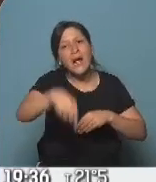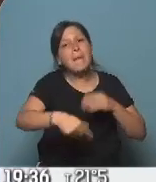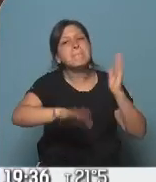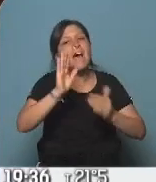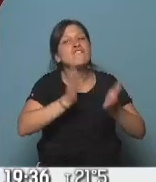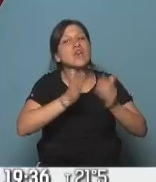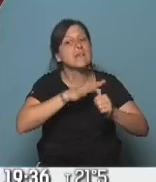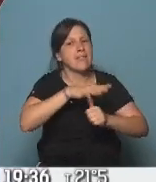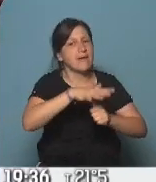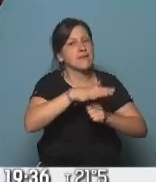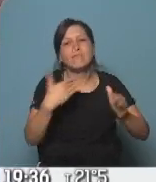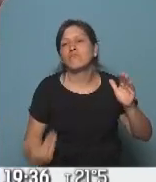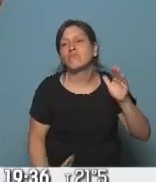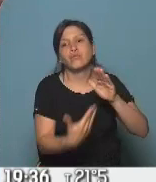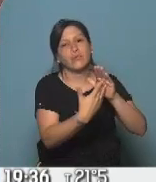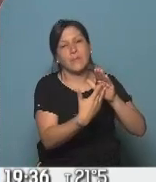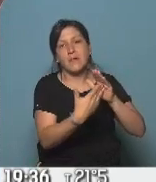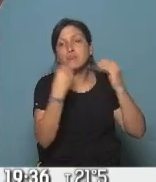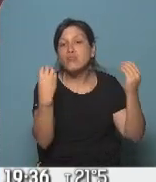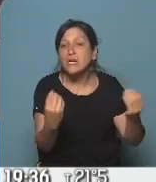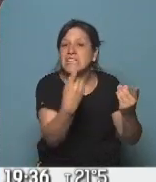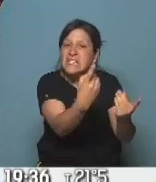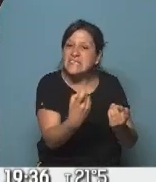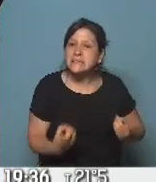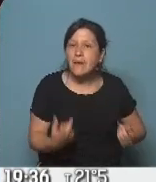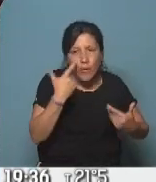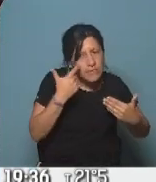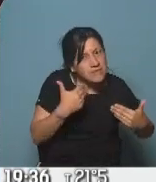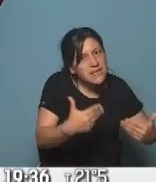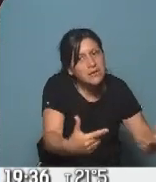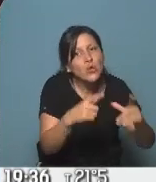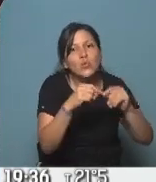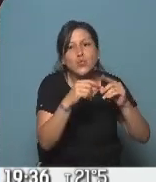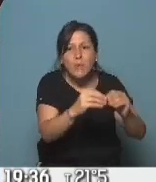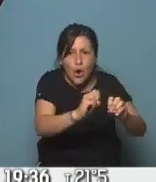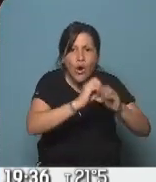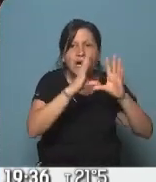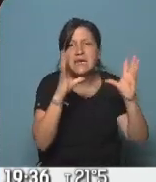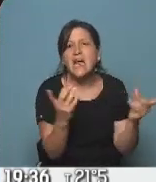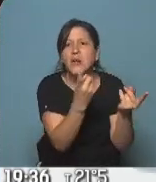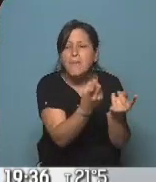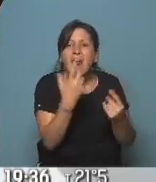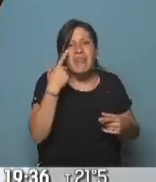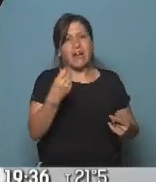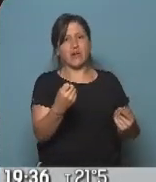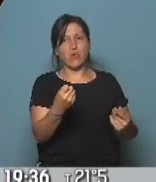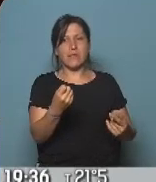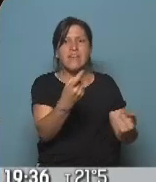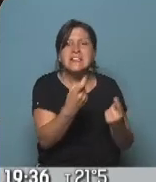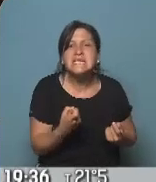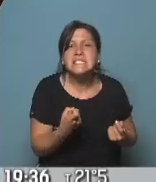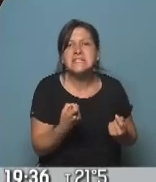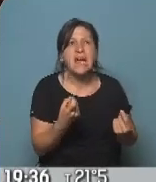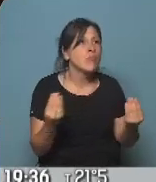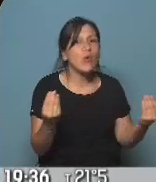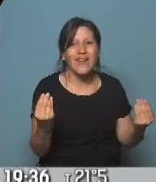eso es fundamental porque si no tenemos estadísticas no podemos tener más políticas públicas integrales porque no sabemos a dónde tienen